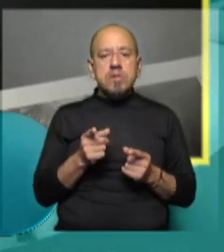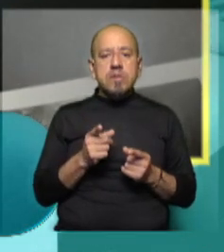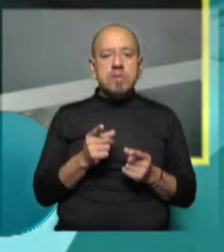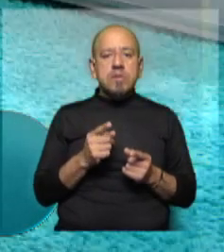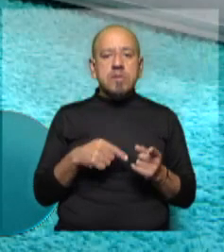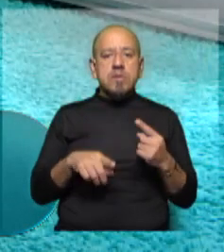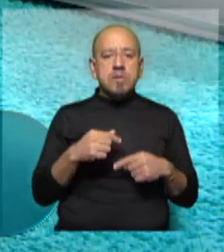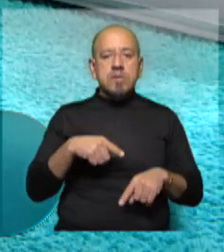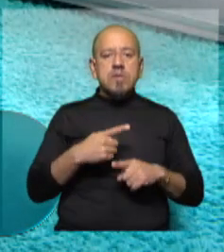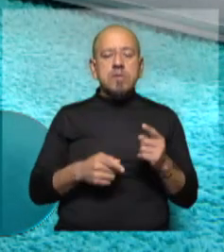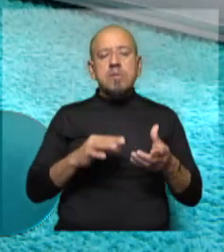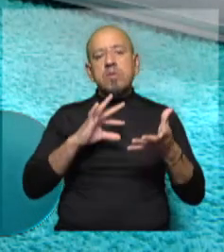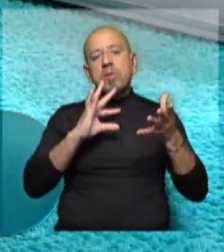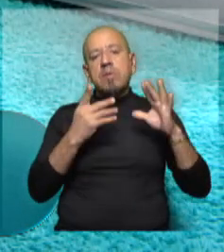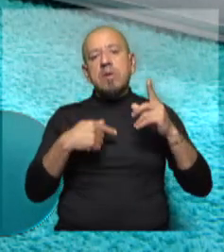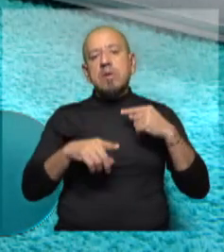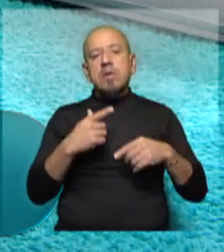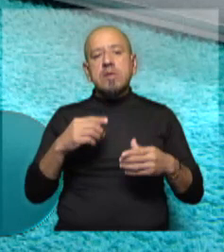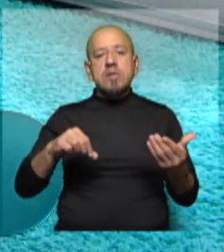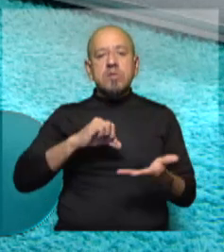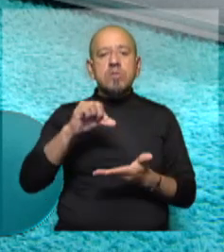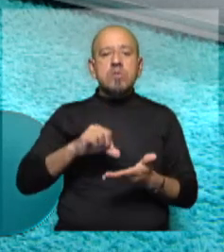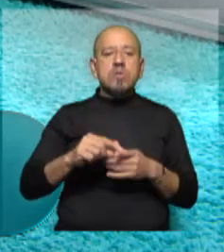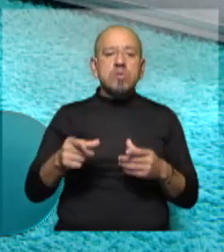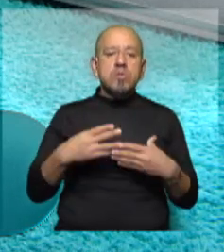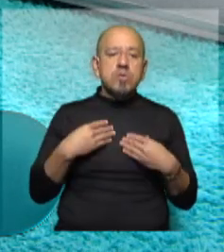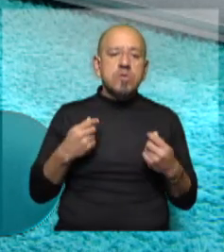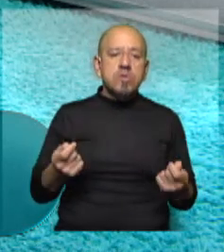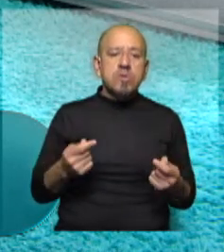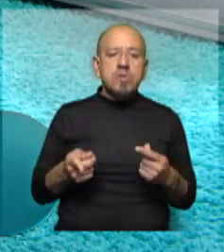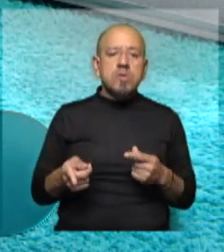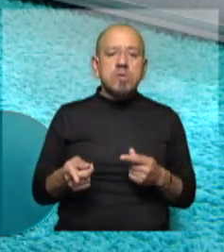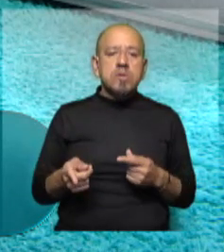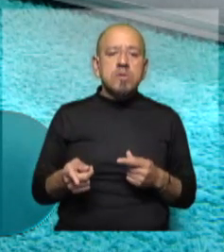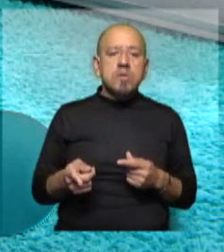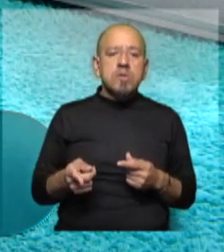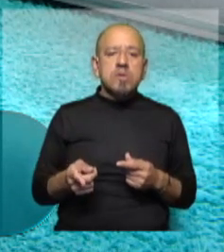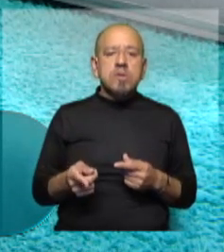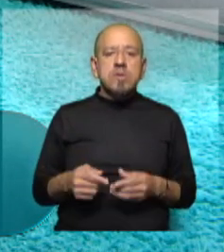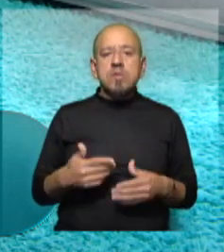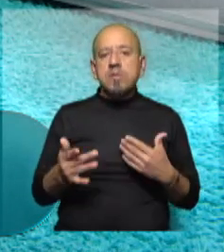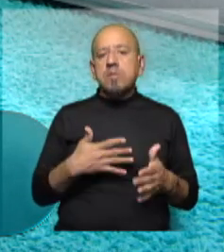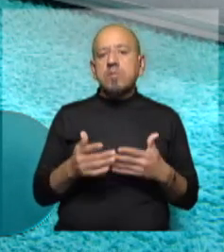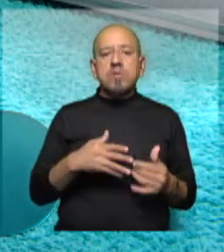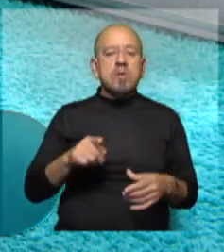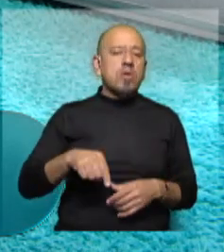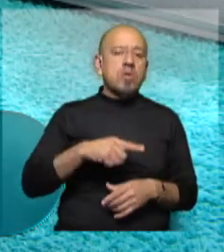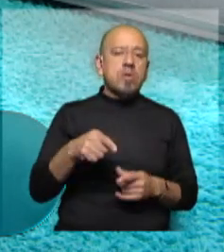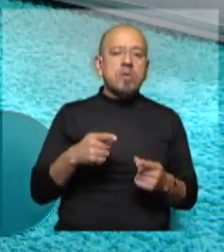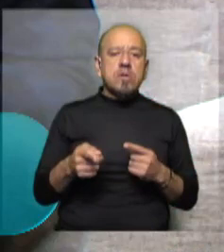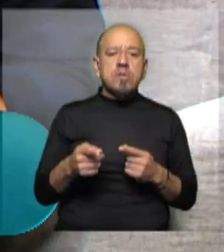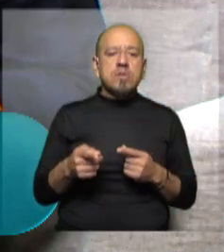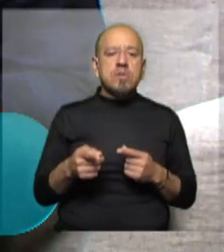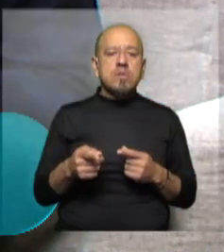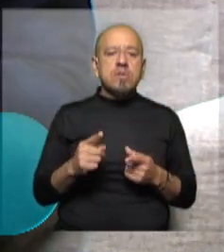medio ambiente, la ciudad, la comunidad tiene que ser un lugar donde uno se sienta recibido. It doesn't matter your background. No importa de dónde vengas. And so